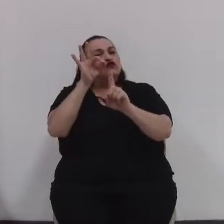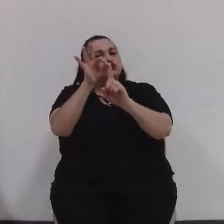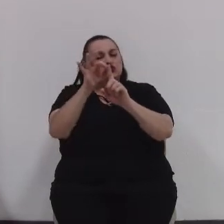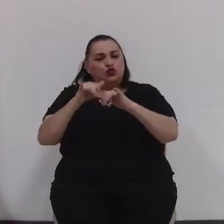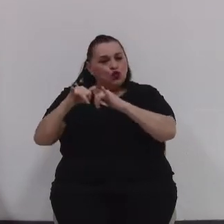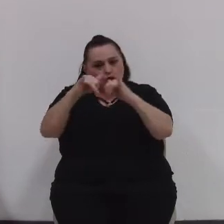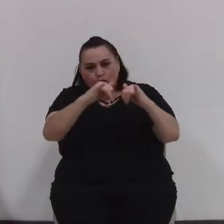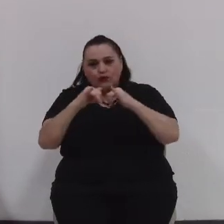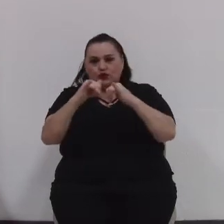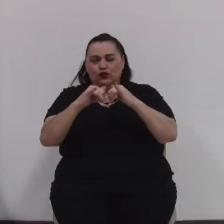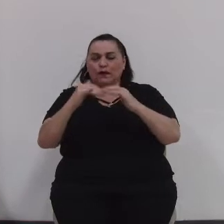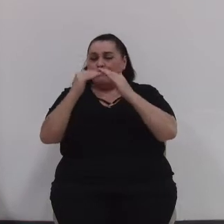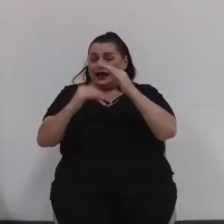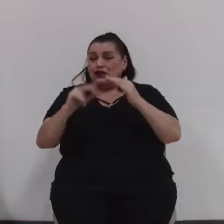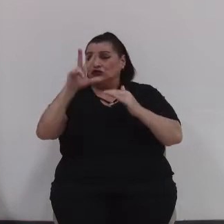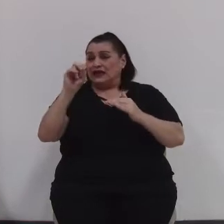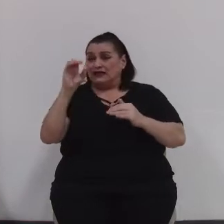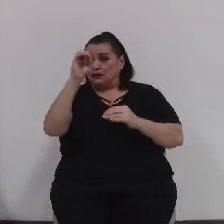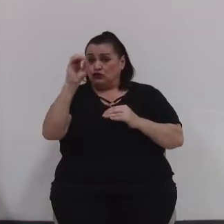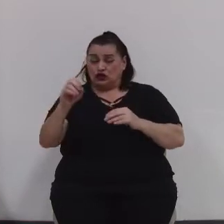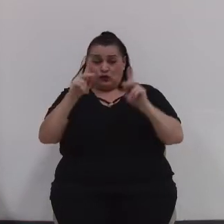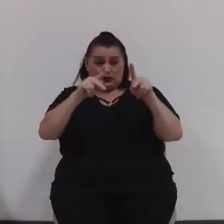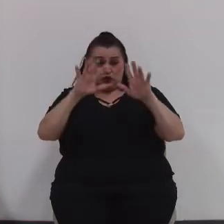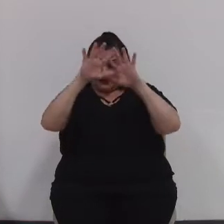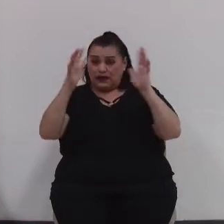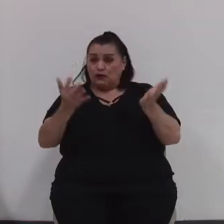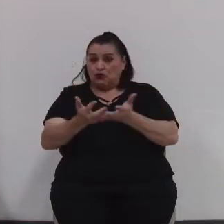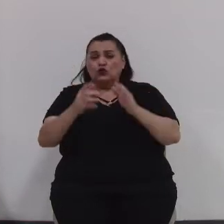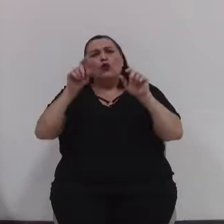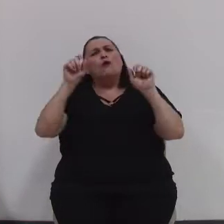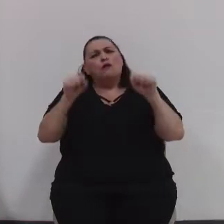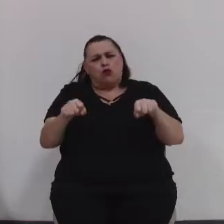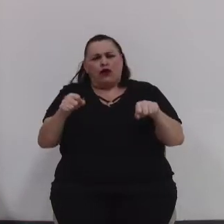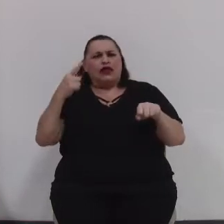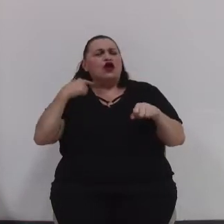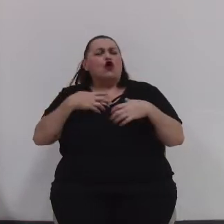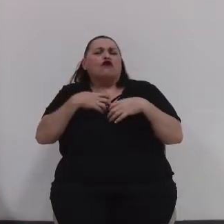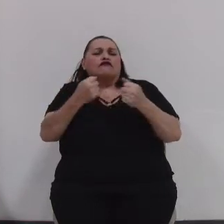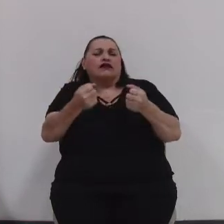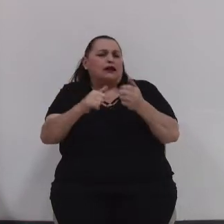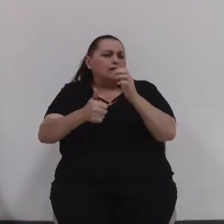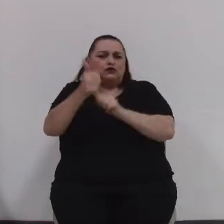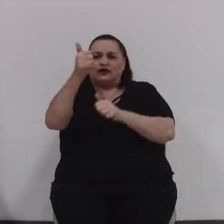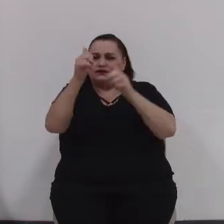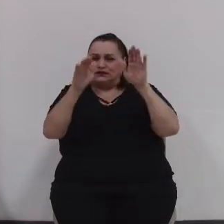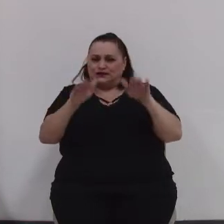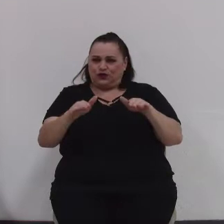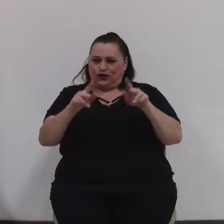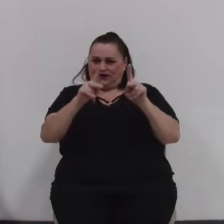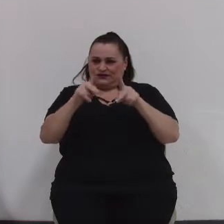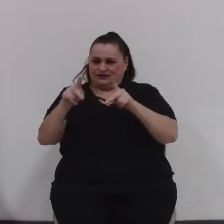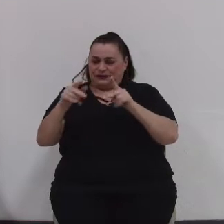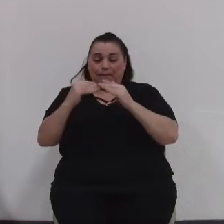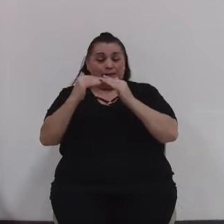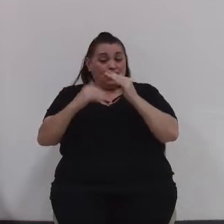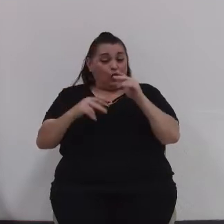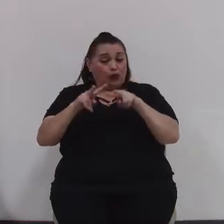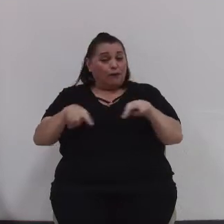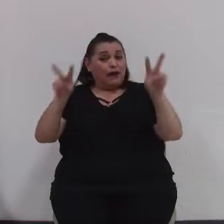del 30% de las personas de todo el mundo cree que puede confiar en la mayoría de la gente. El menor valor